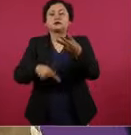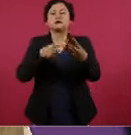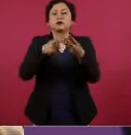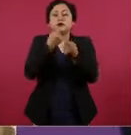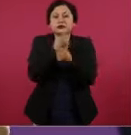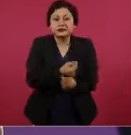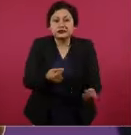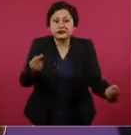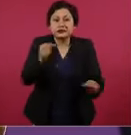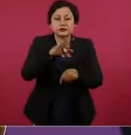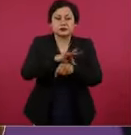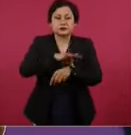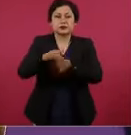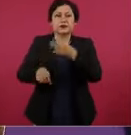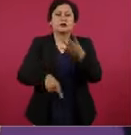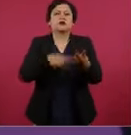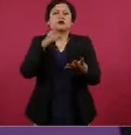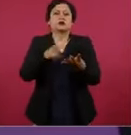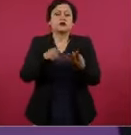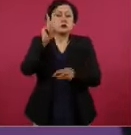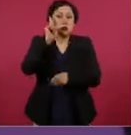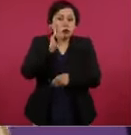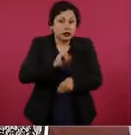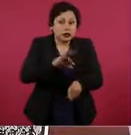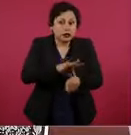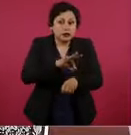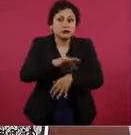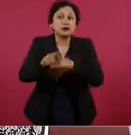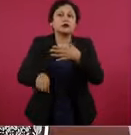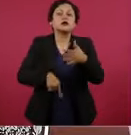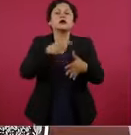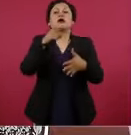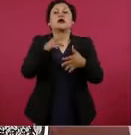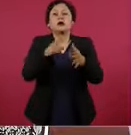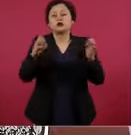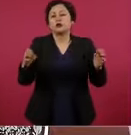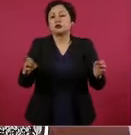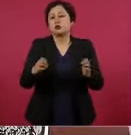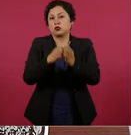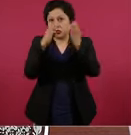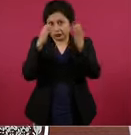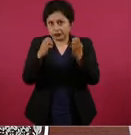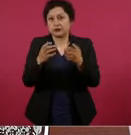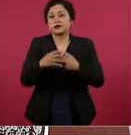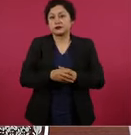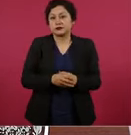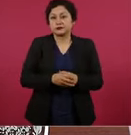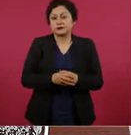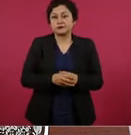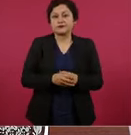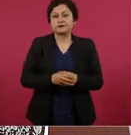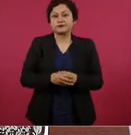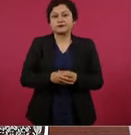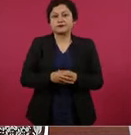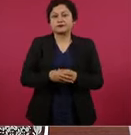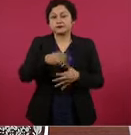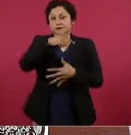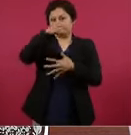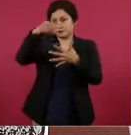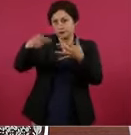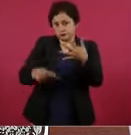gineco-obstetricia, medicina interna y urgencias para las áreas, obviamente, de urgencias. De